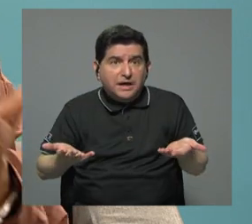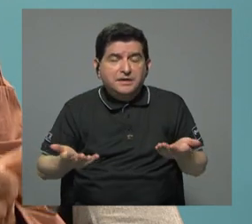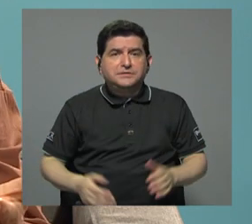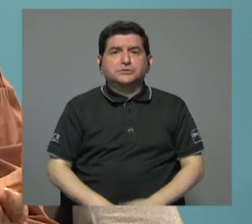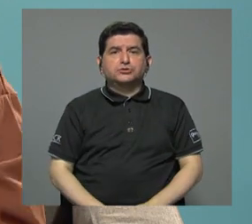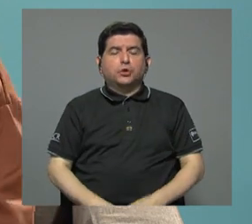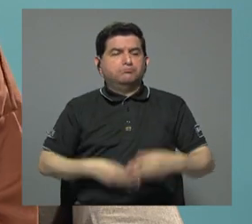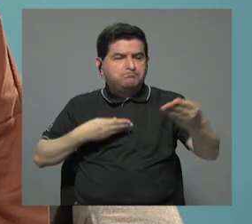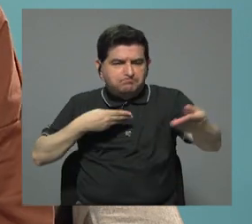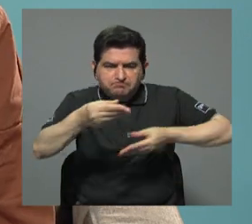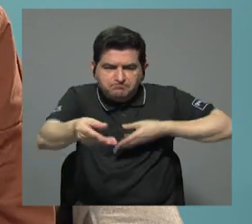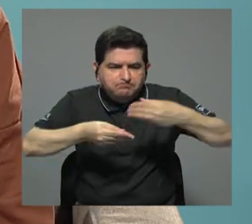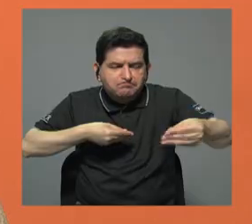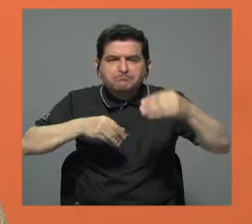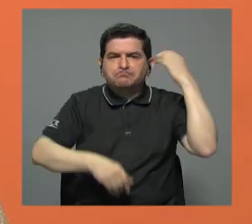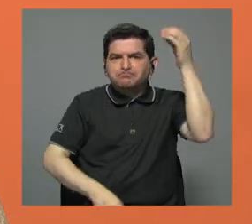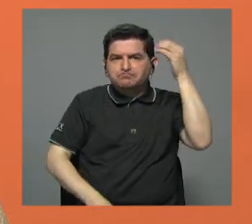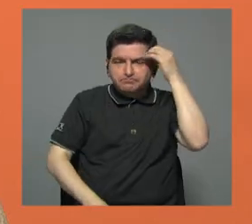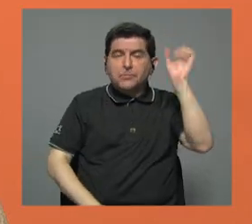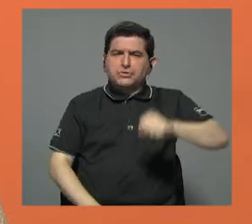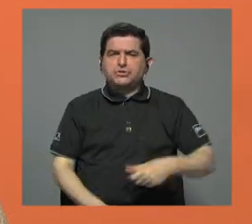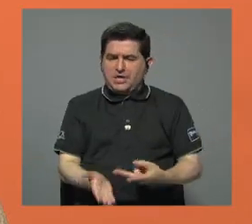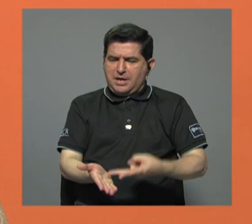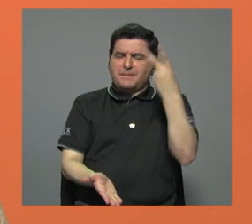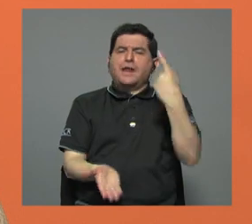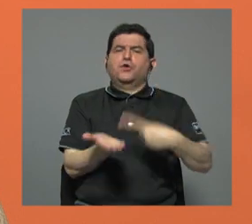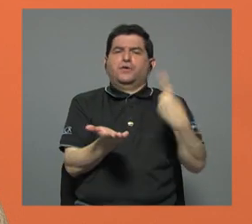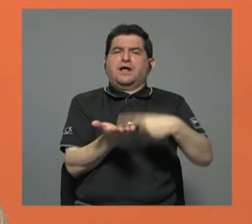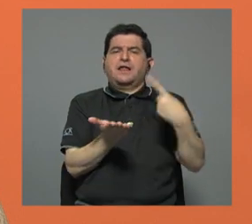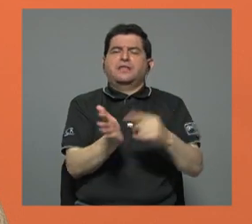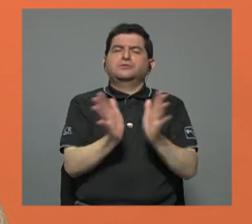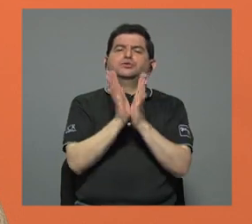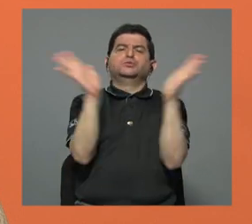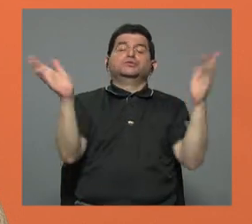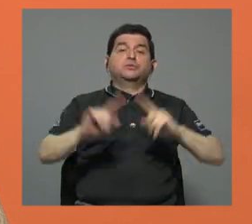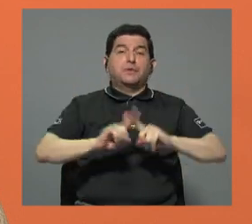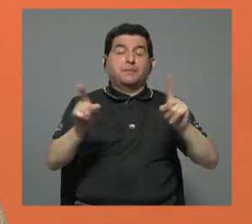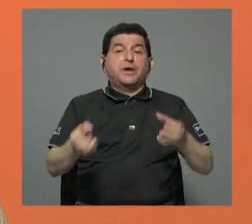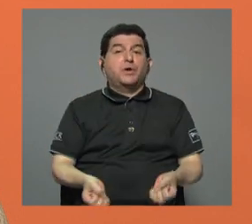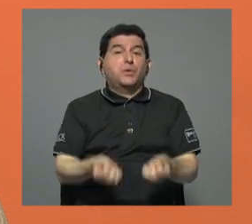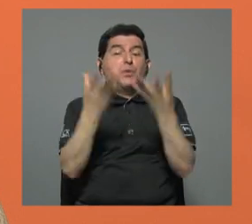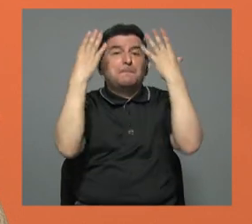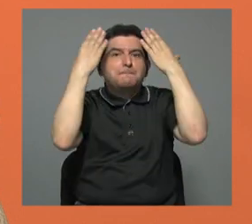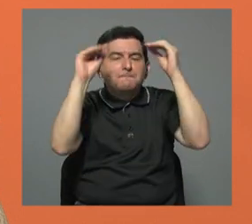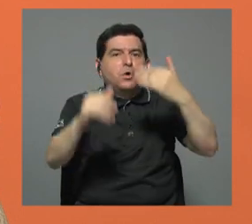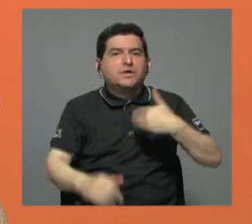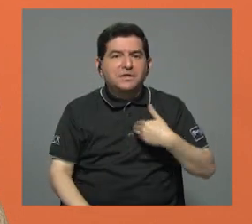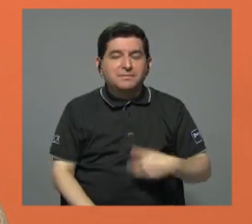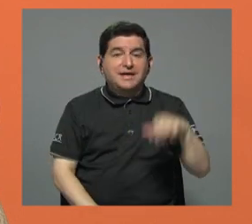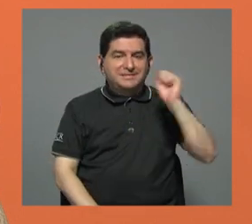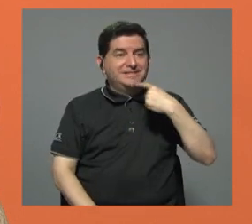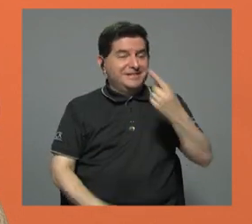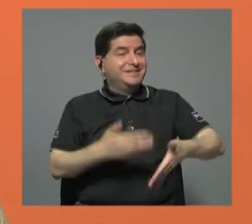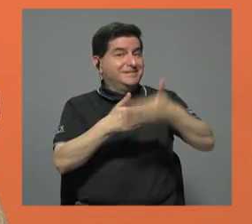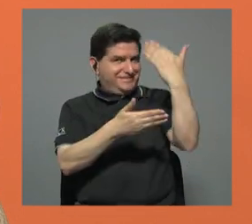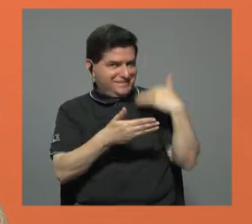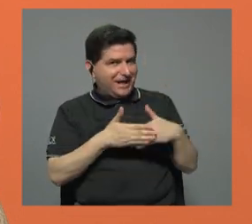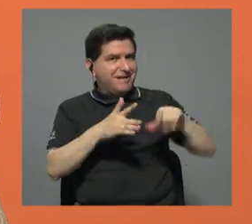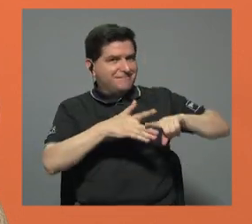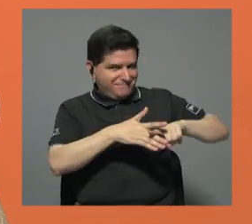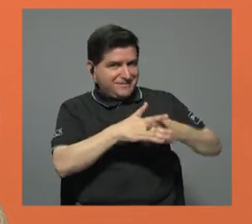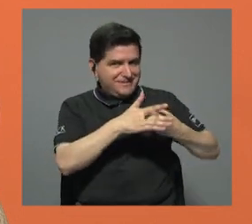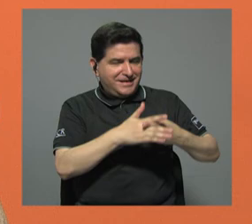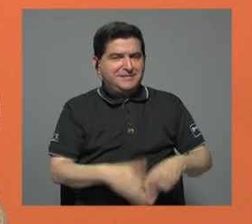intercambio de opiniones justamente enriquecer el debate público claro pero tenemos muchísimas informaciones decíamos antes de entrar